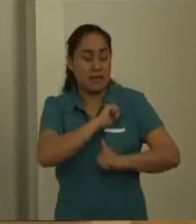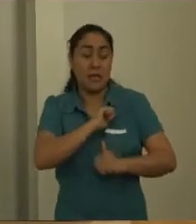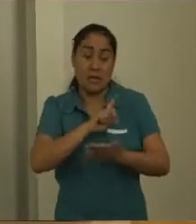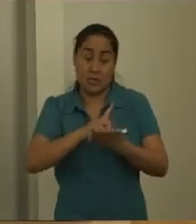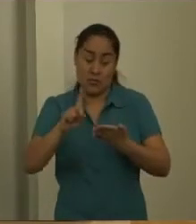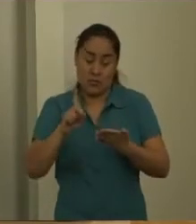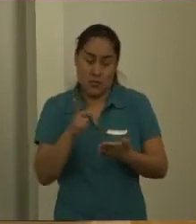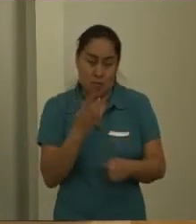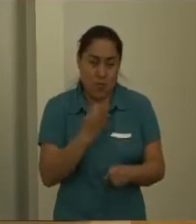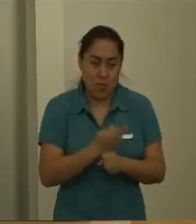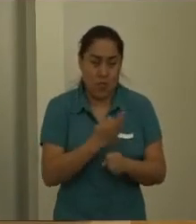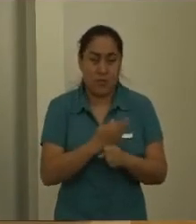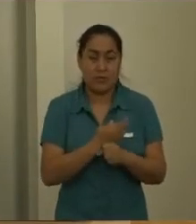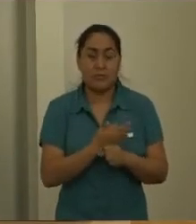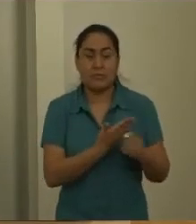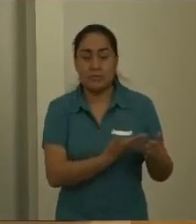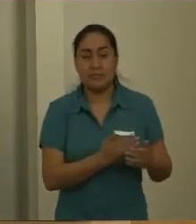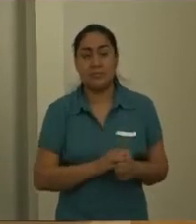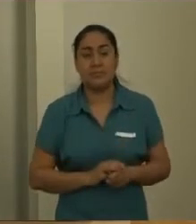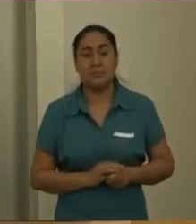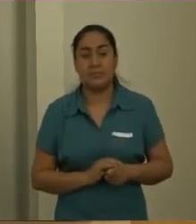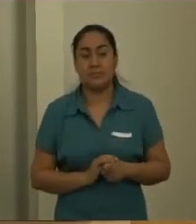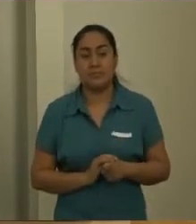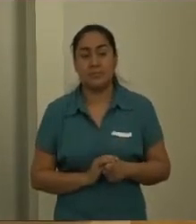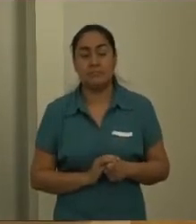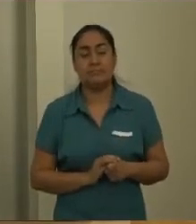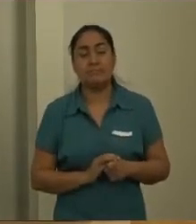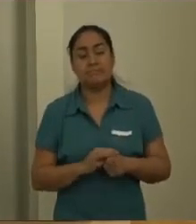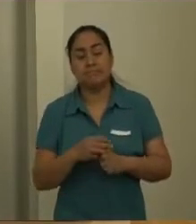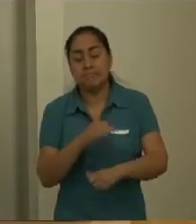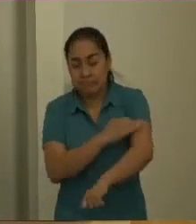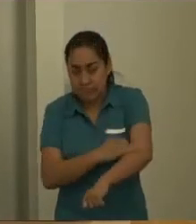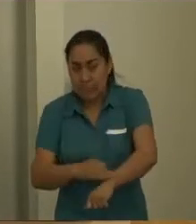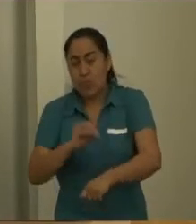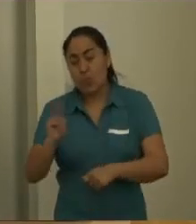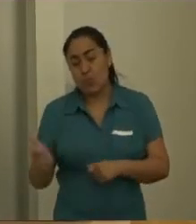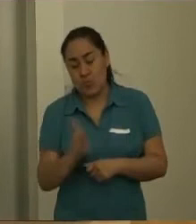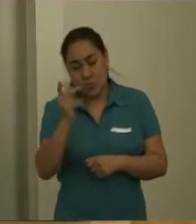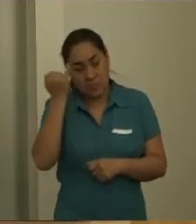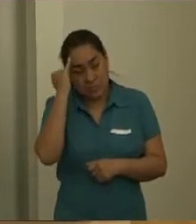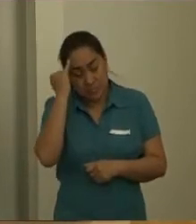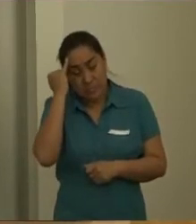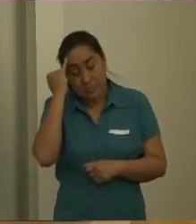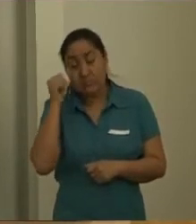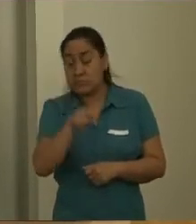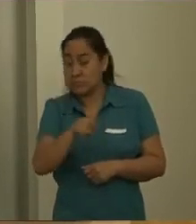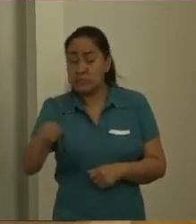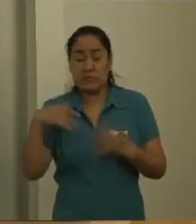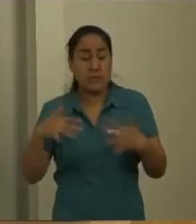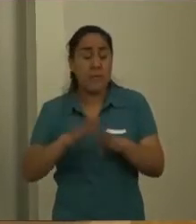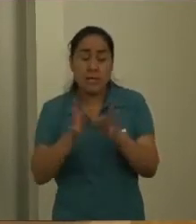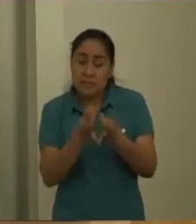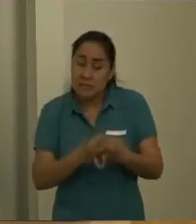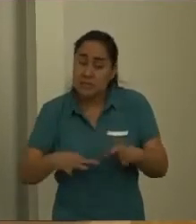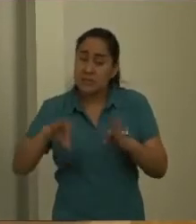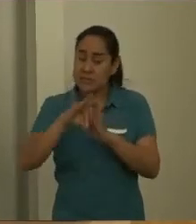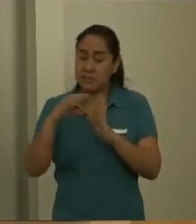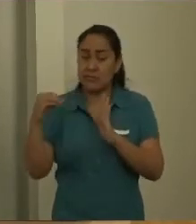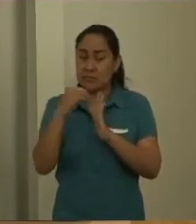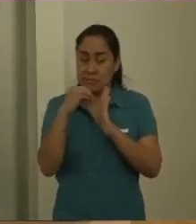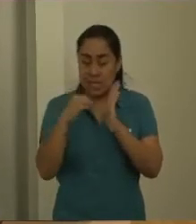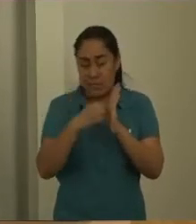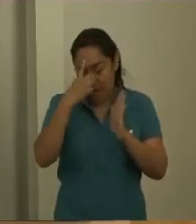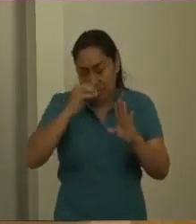en este caso las comunidades y pueblos indígenas como agentes principales en la en el